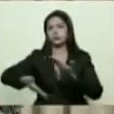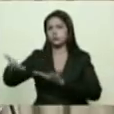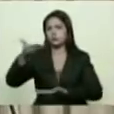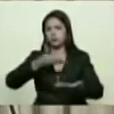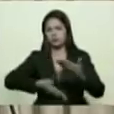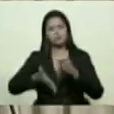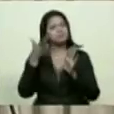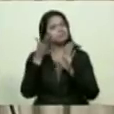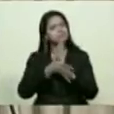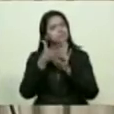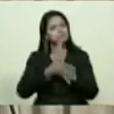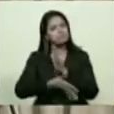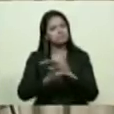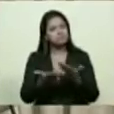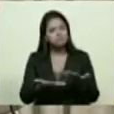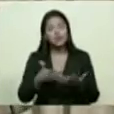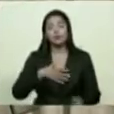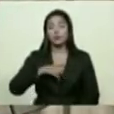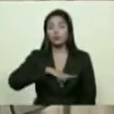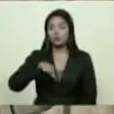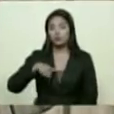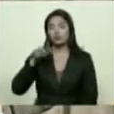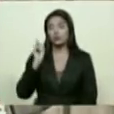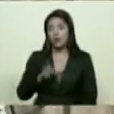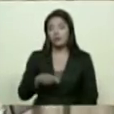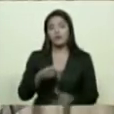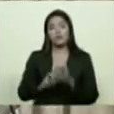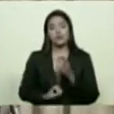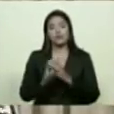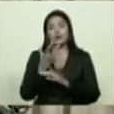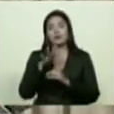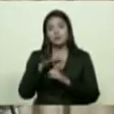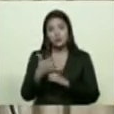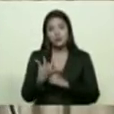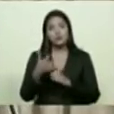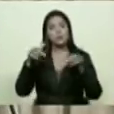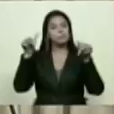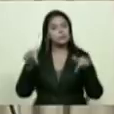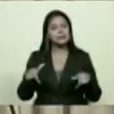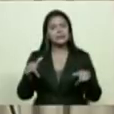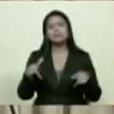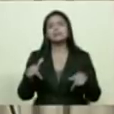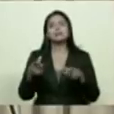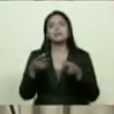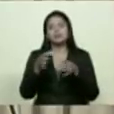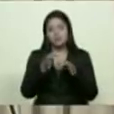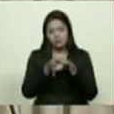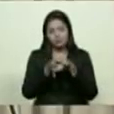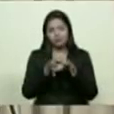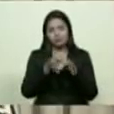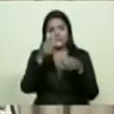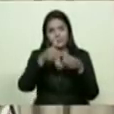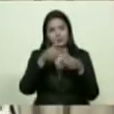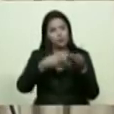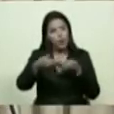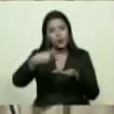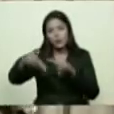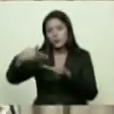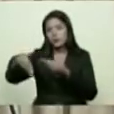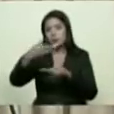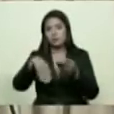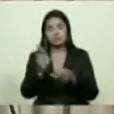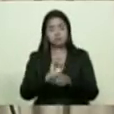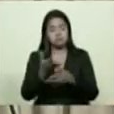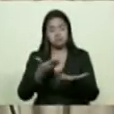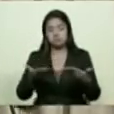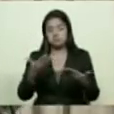¿Y eso qué significa? Que nosotros tenemos que generar las condiciones para que el mercado de criptoactivos sea un mercado